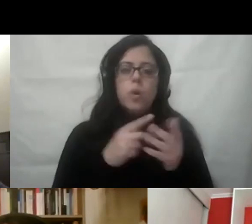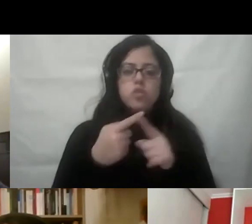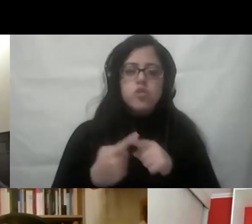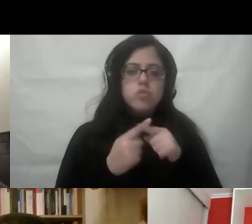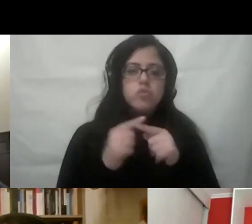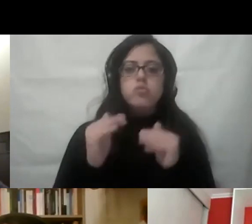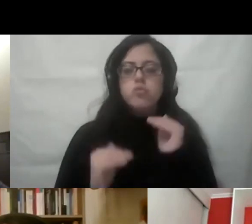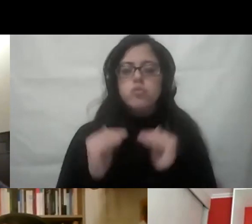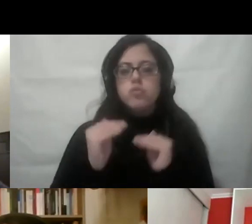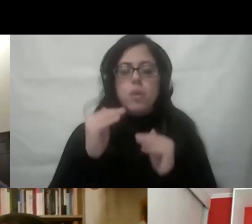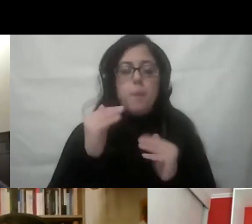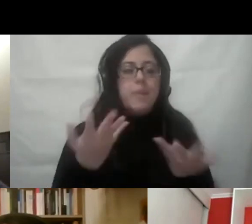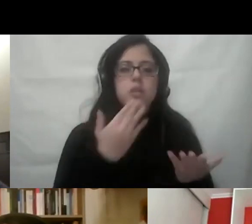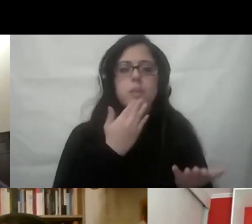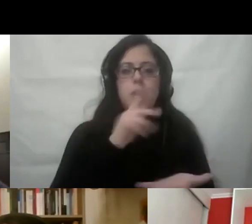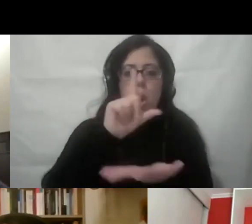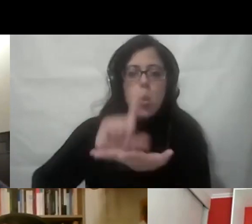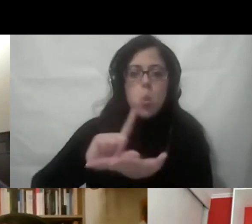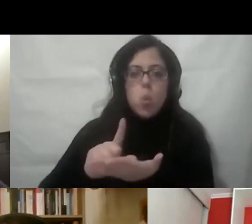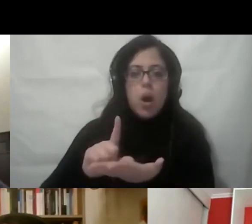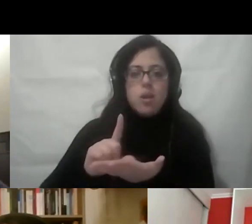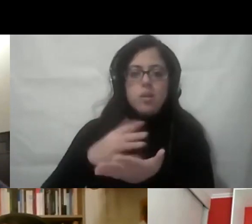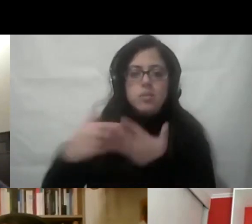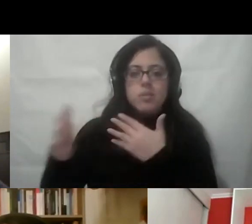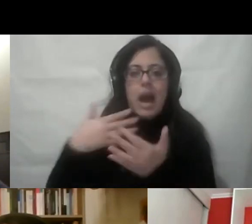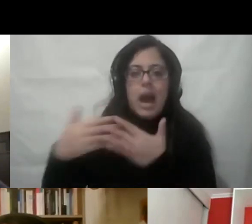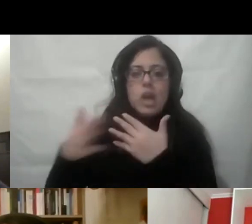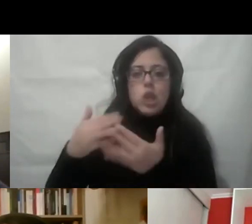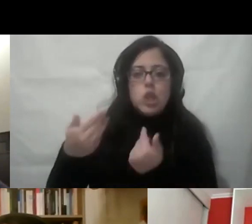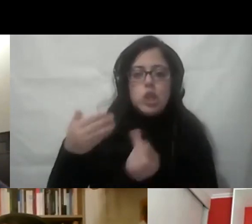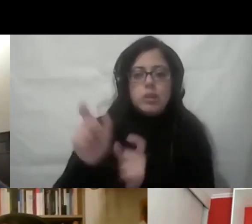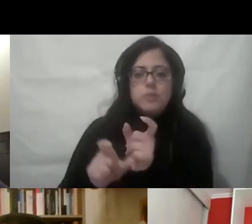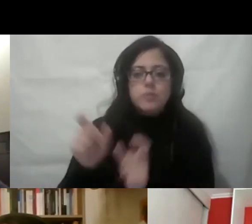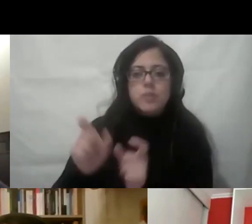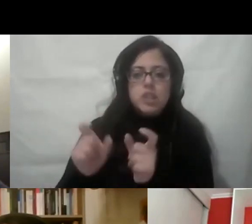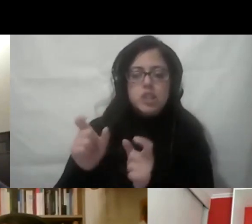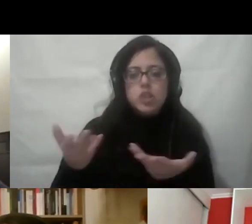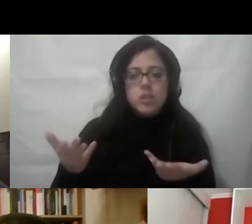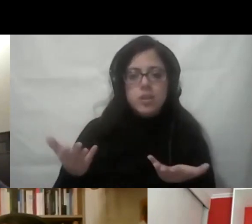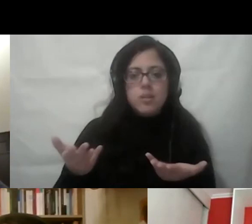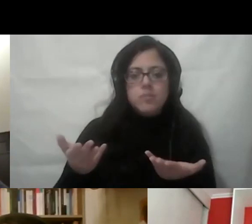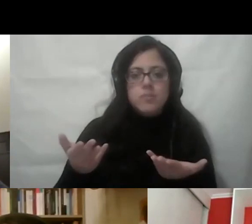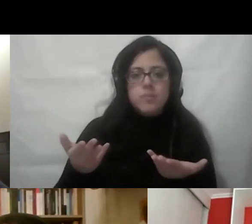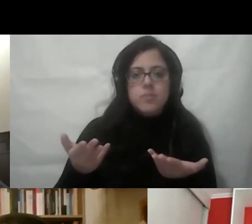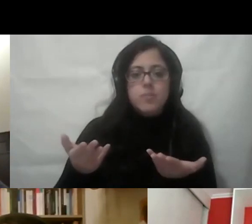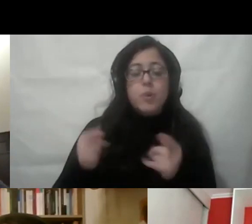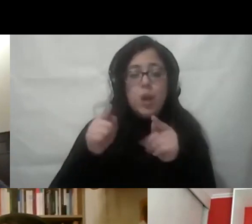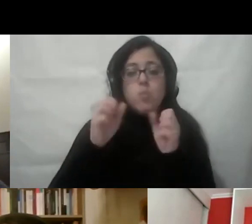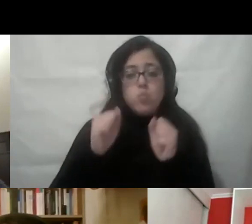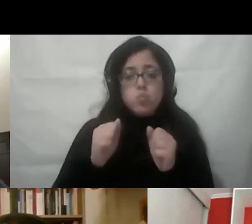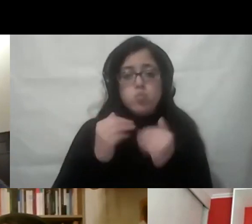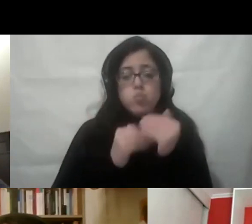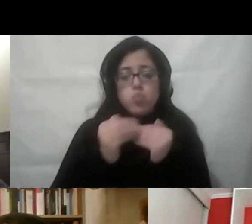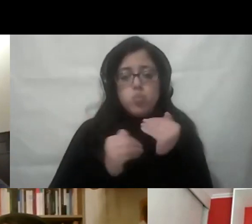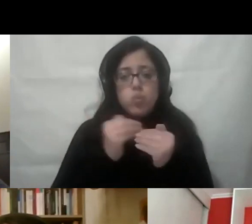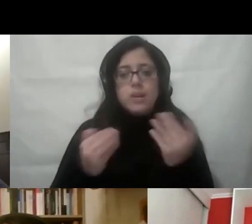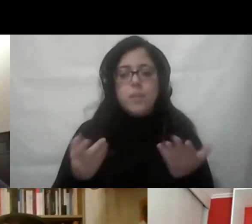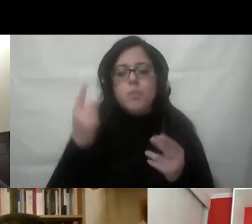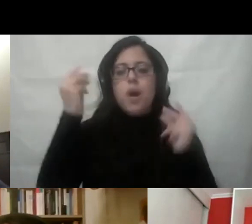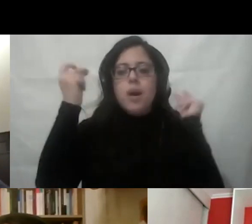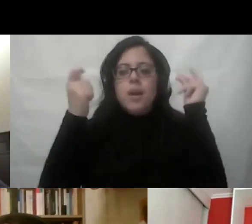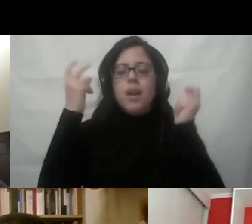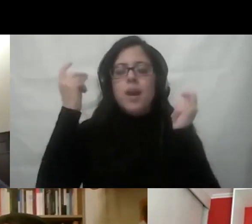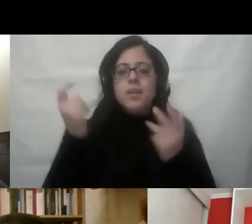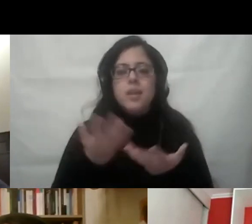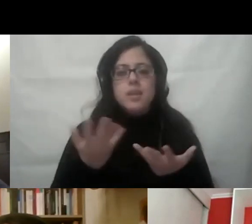depender del lugar físico también donde se encuentren las distintas especialidades, pero también se puede aplicar. La idea es que